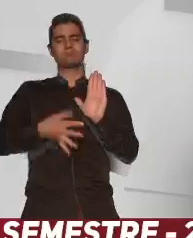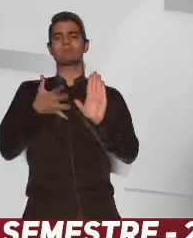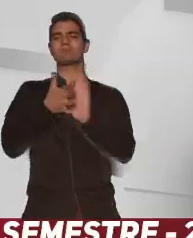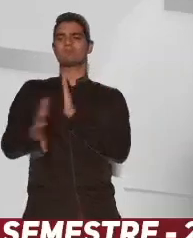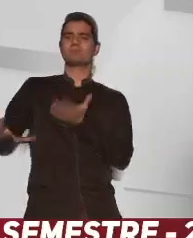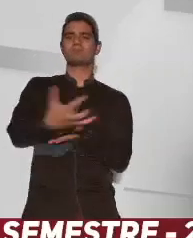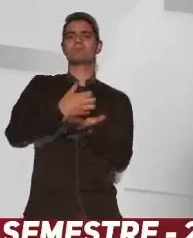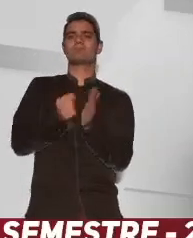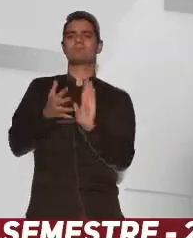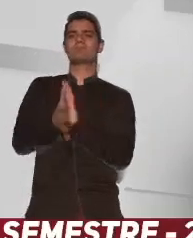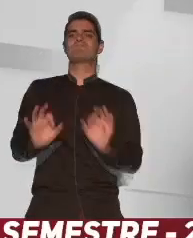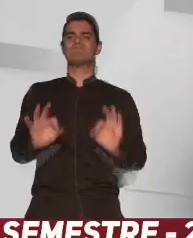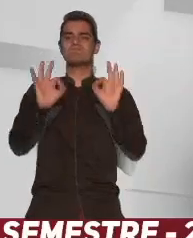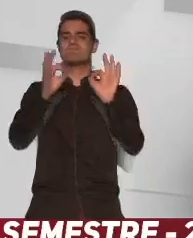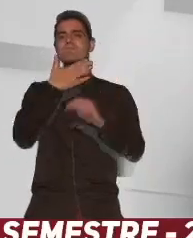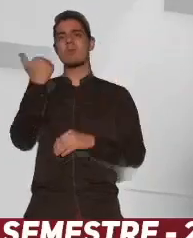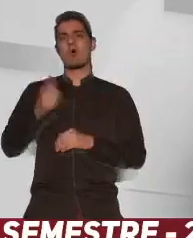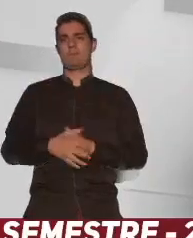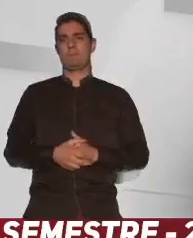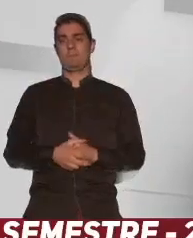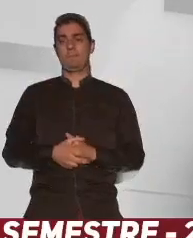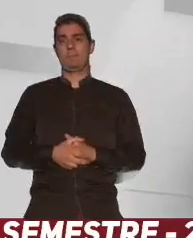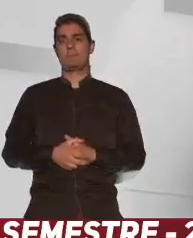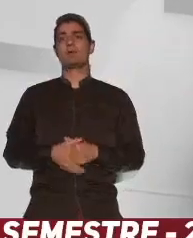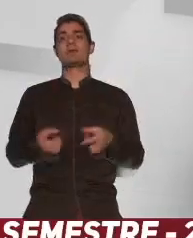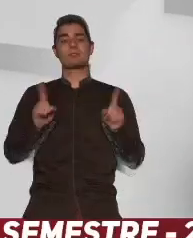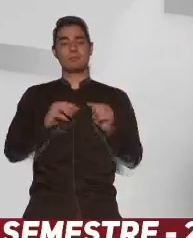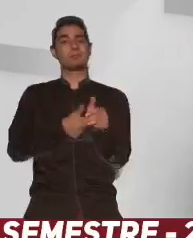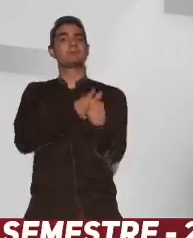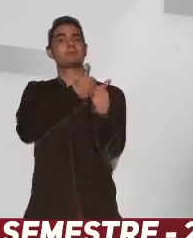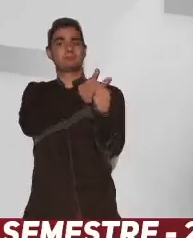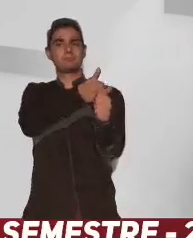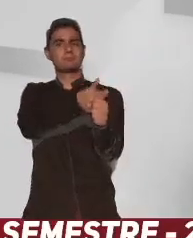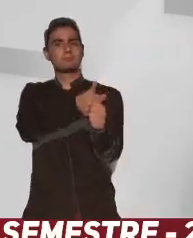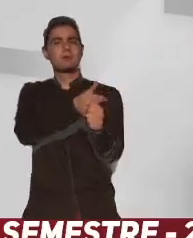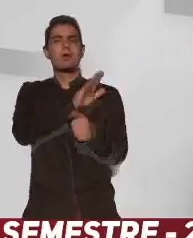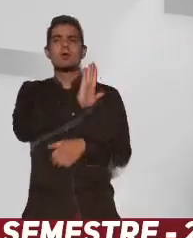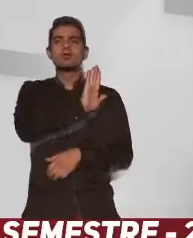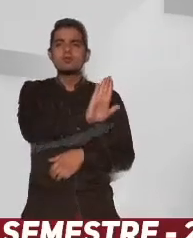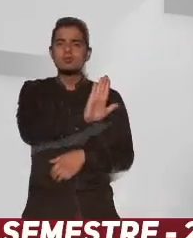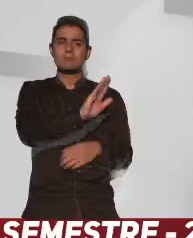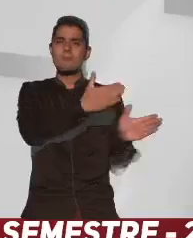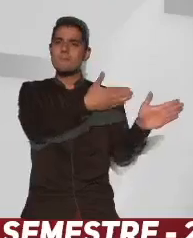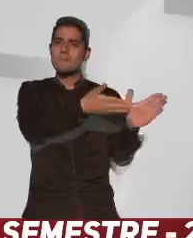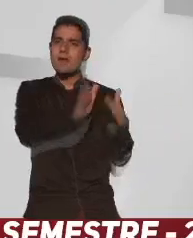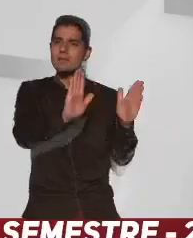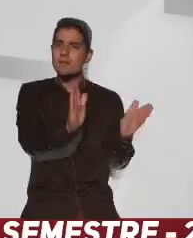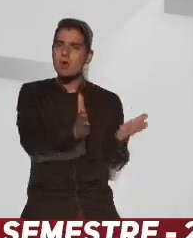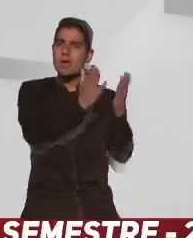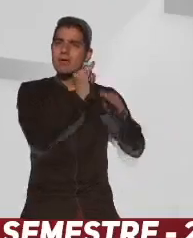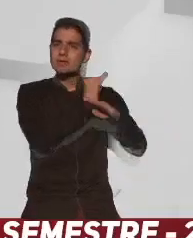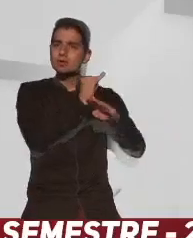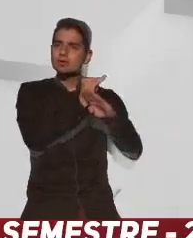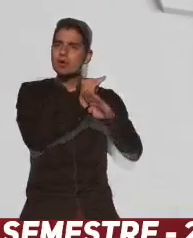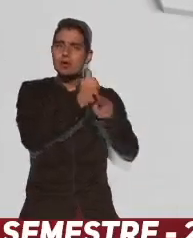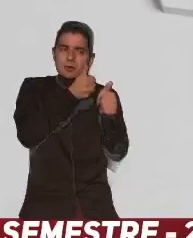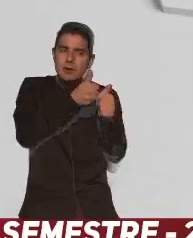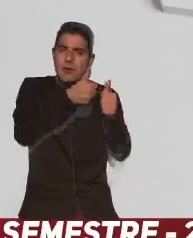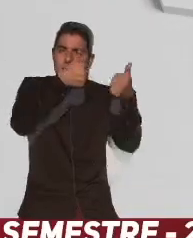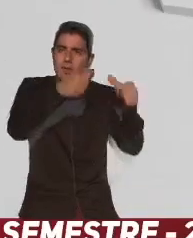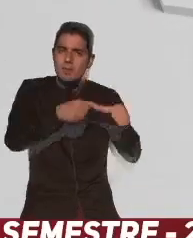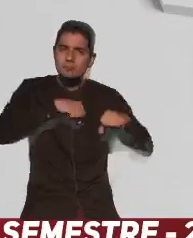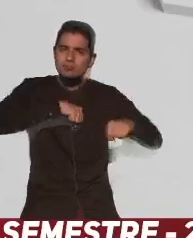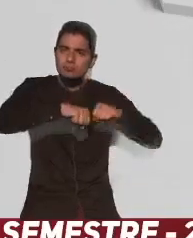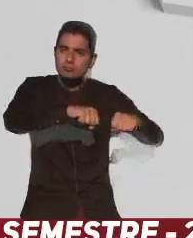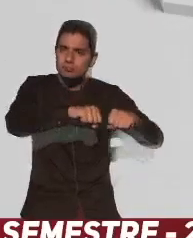Se destaca que se ha realizado seguimiento a las tareas del Plan de Mejoramiento Institucional suscrito ante dicho ente